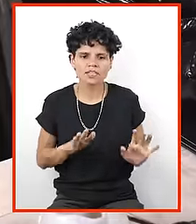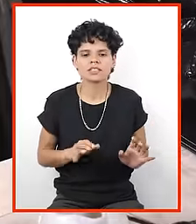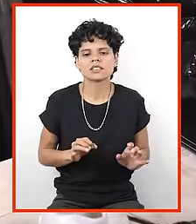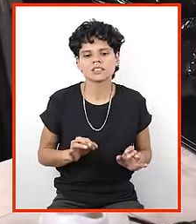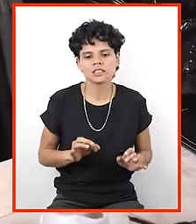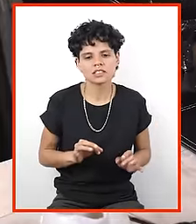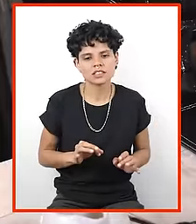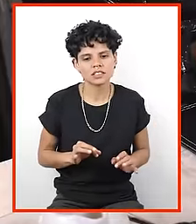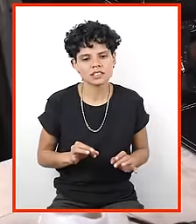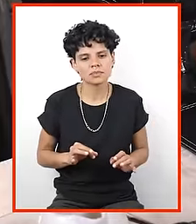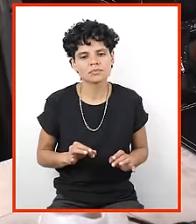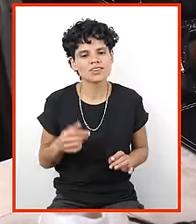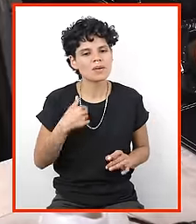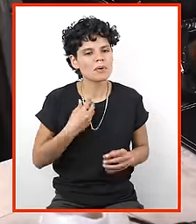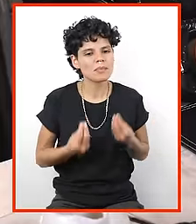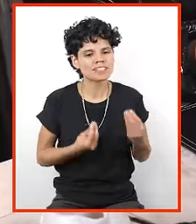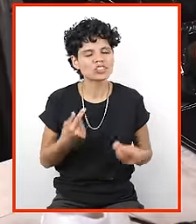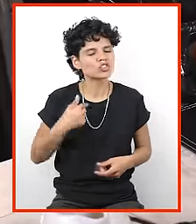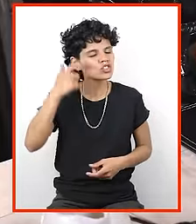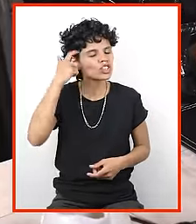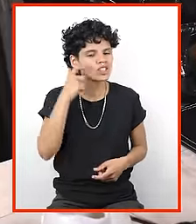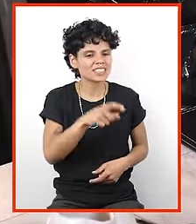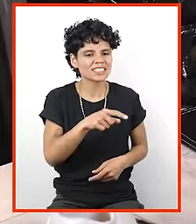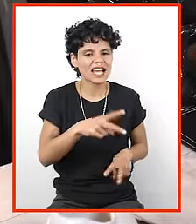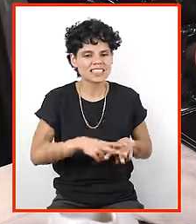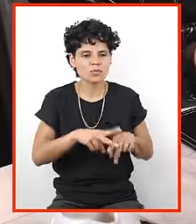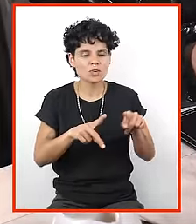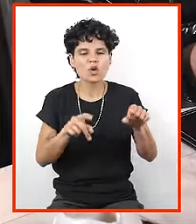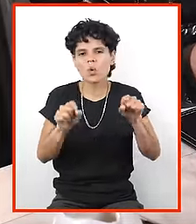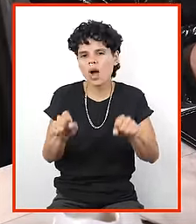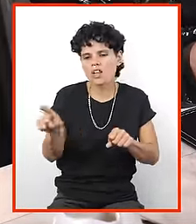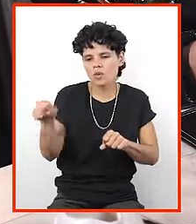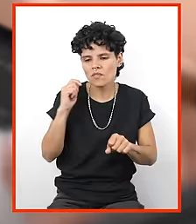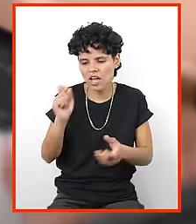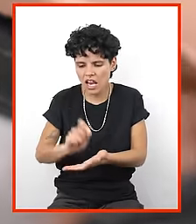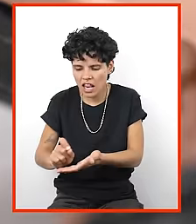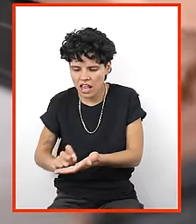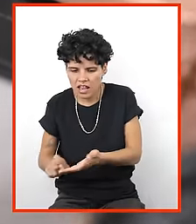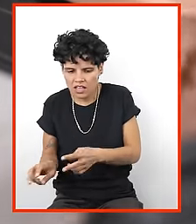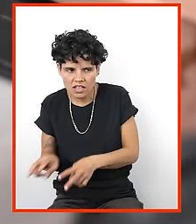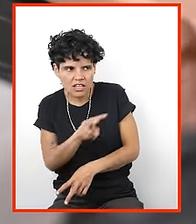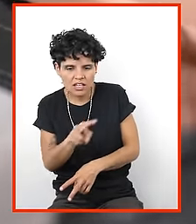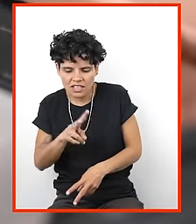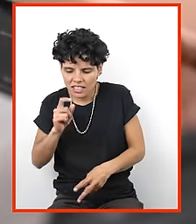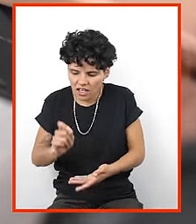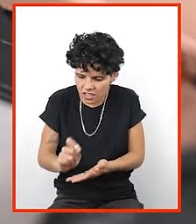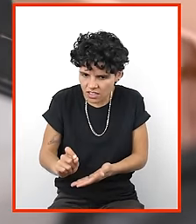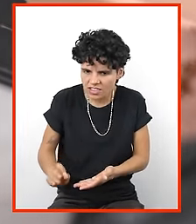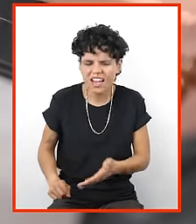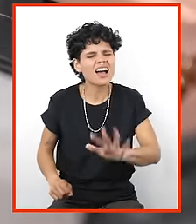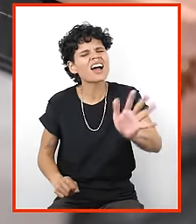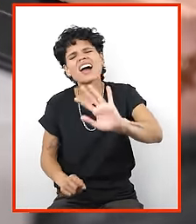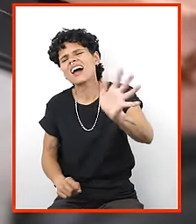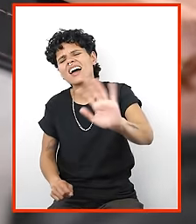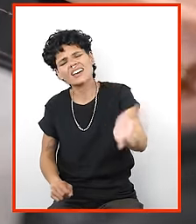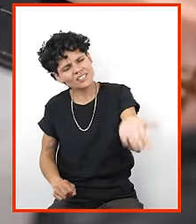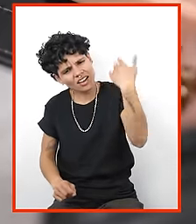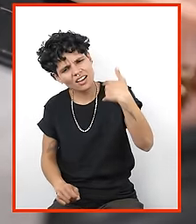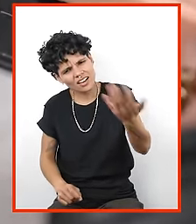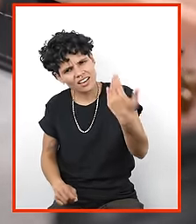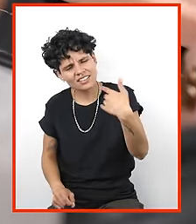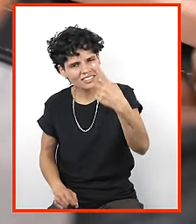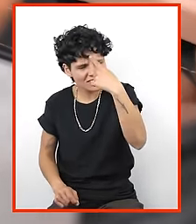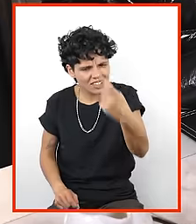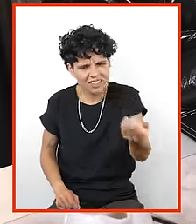que me pasa es que creo que si hacemos esto así, se va a desconcentrar del trazo firme que lleva. ¡No, dale! ¿En serio?